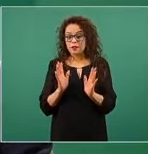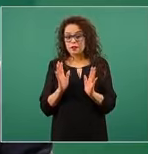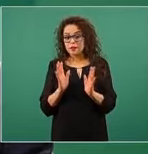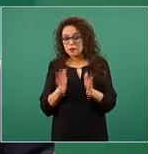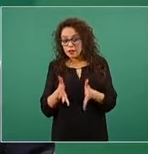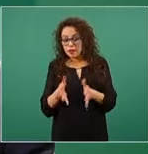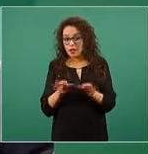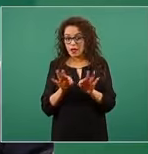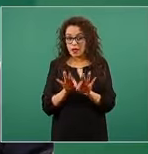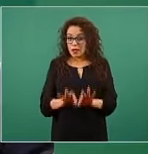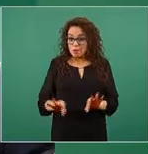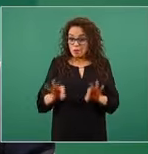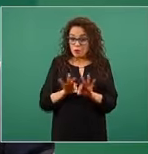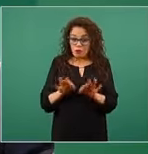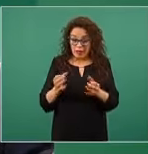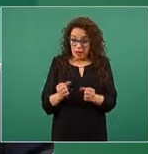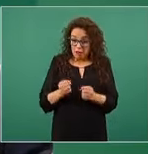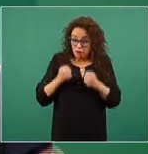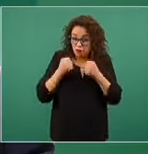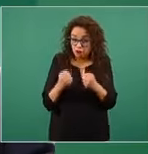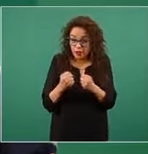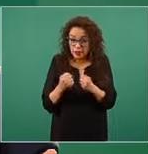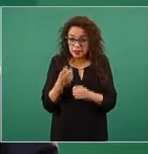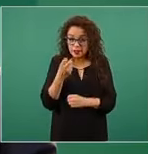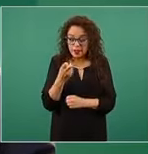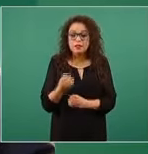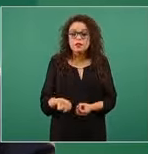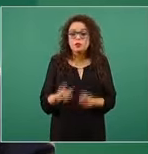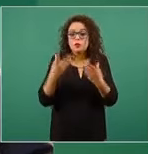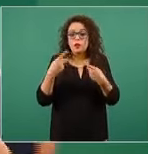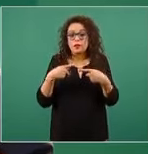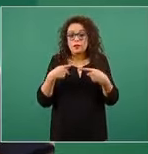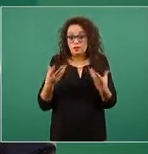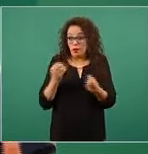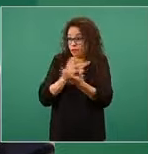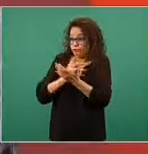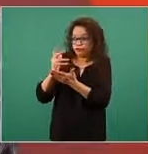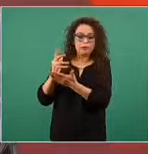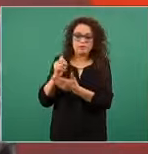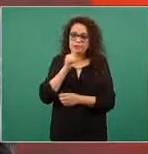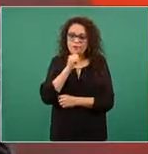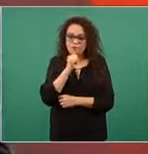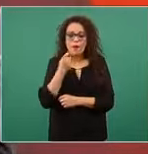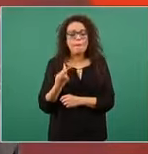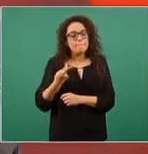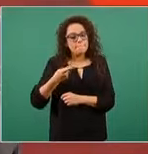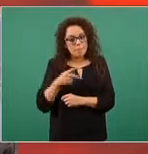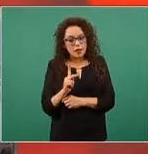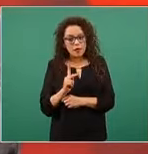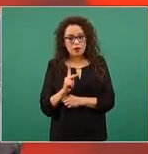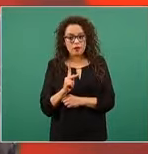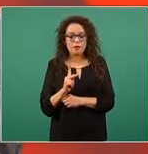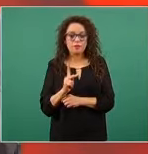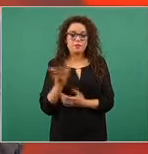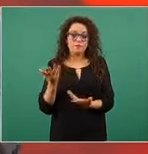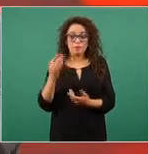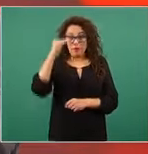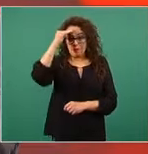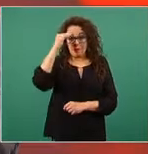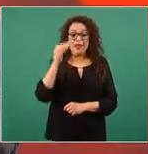muy importante el cambio en términos de la cantidad de personas que están enfermando, pero ciertamente en vez de reducirse